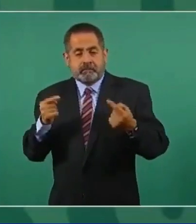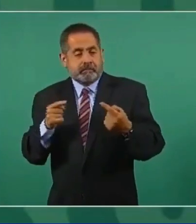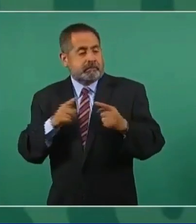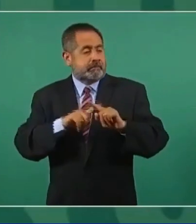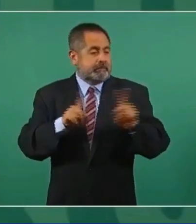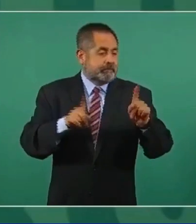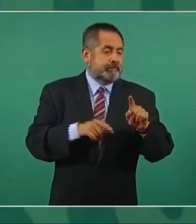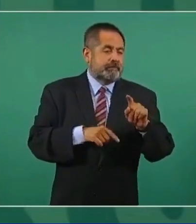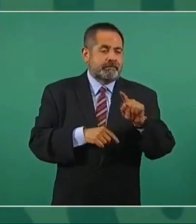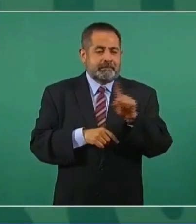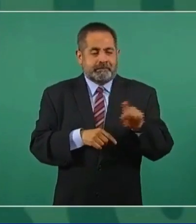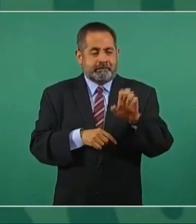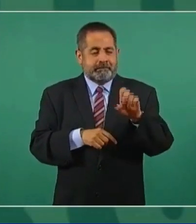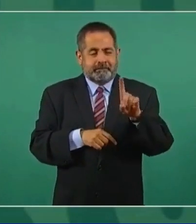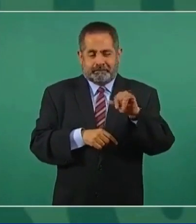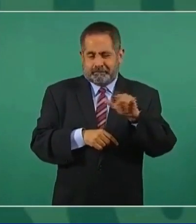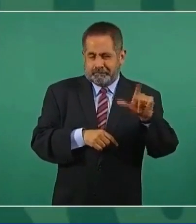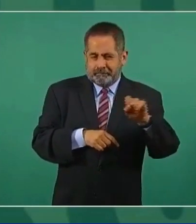Zedillo,